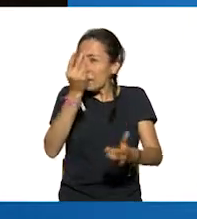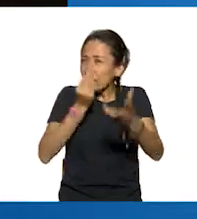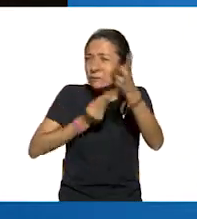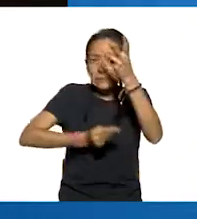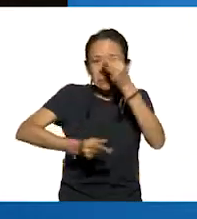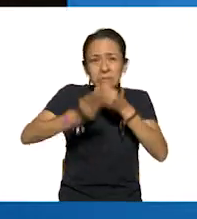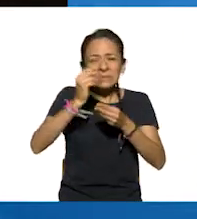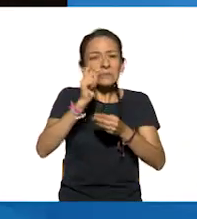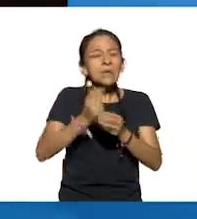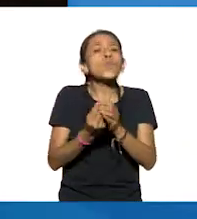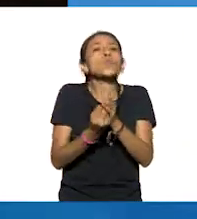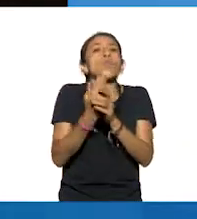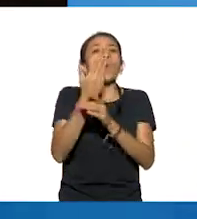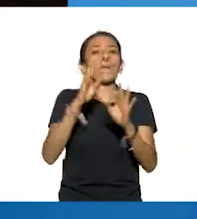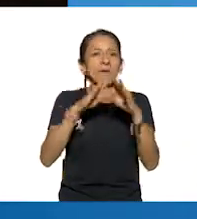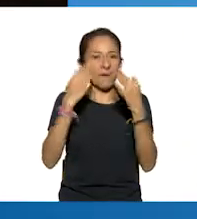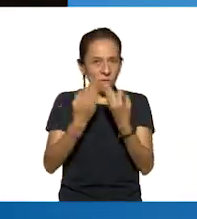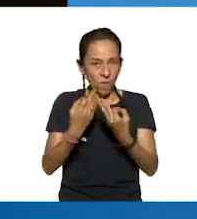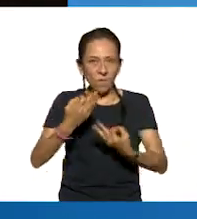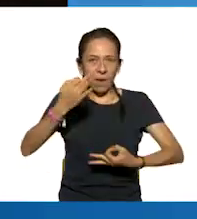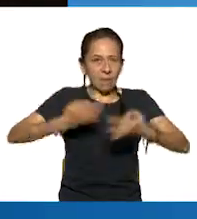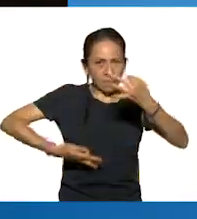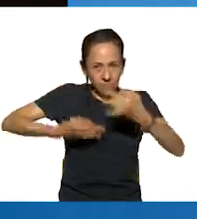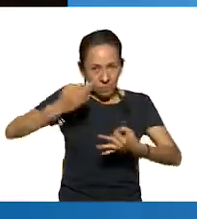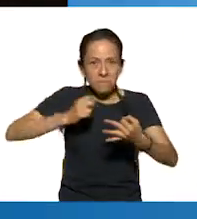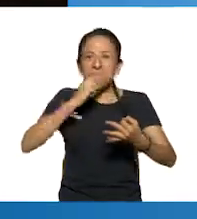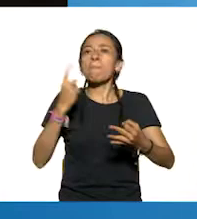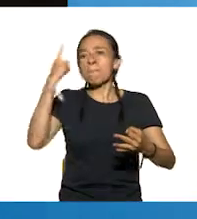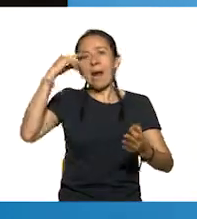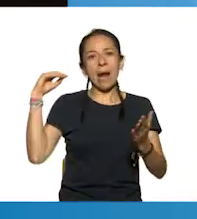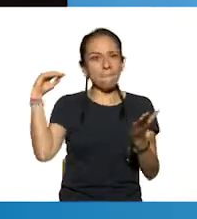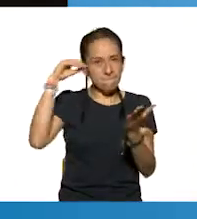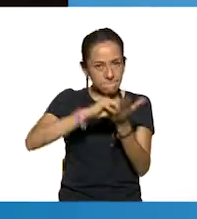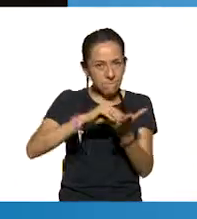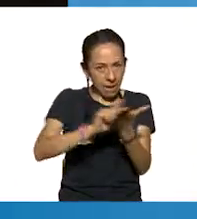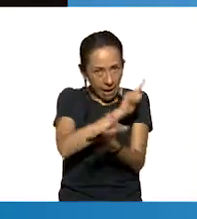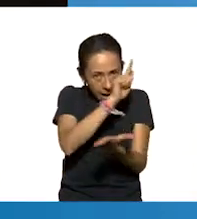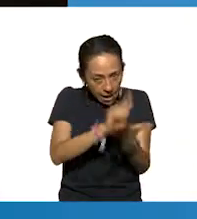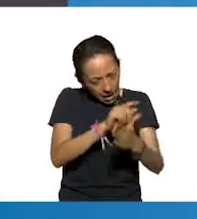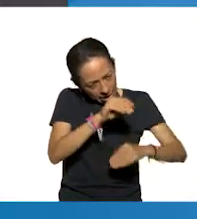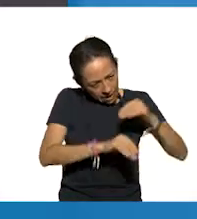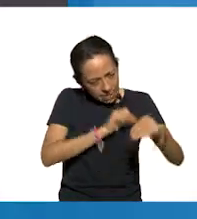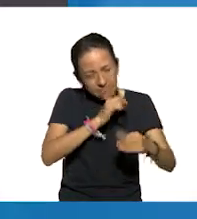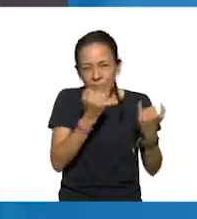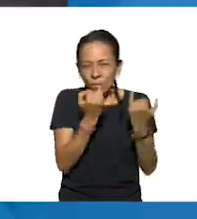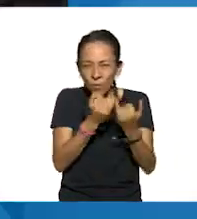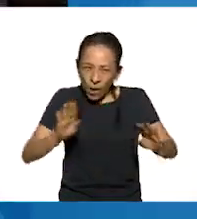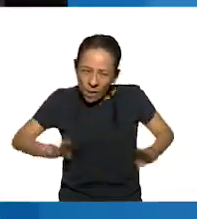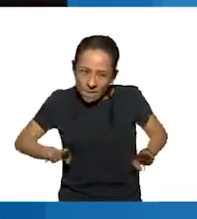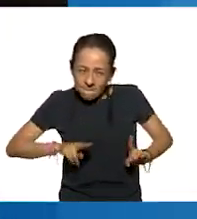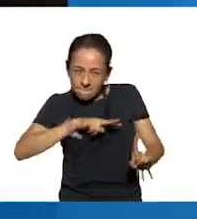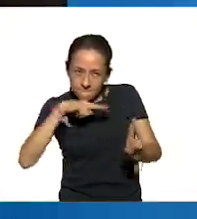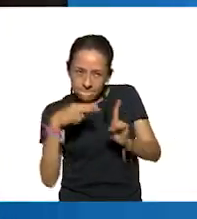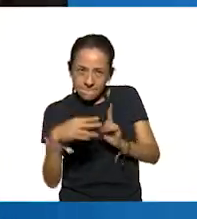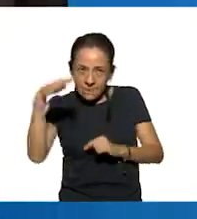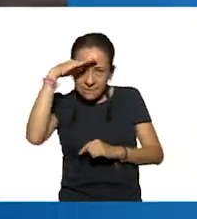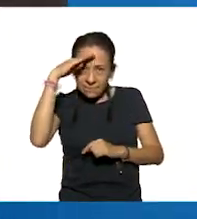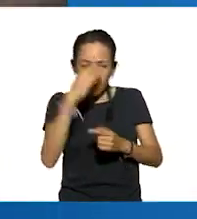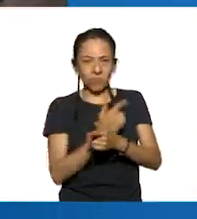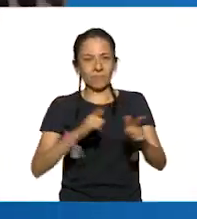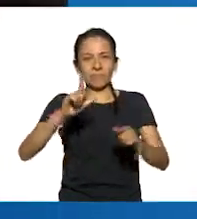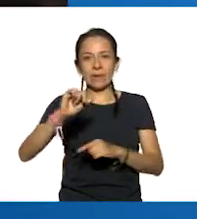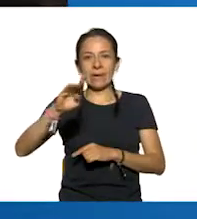nueva jurisprudencia, las nuevas leyes y todo el pensamiento liberal. Es su alma mater,